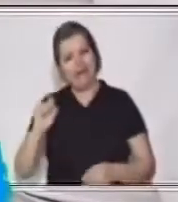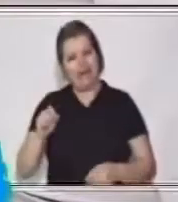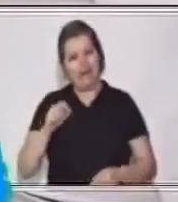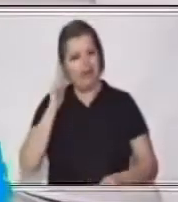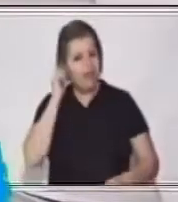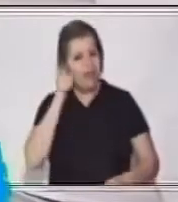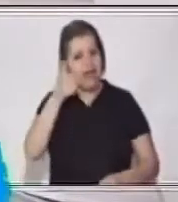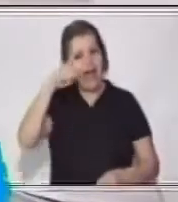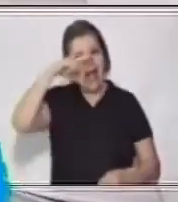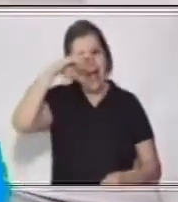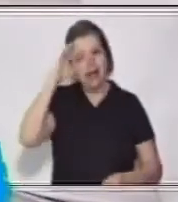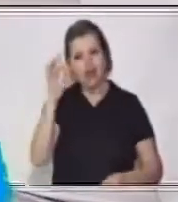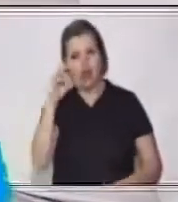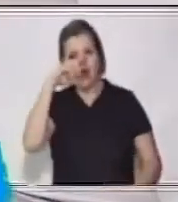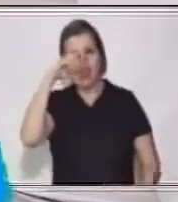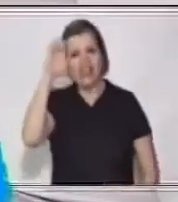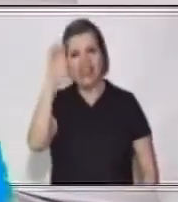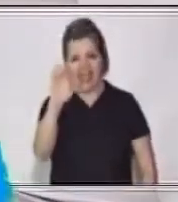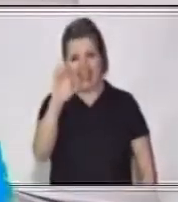gatote,